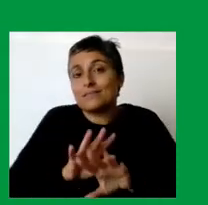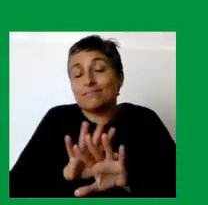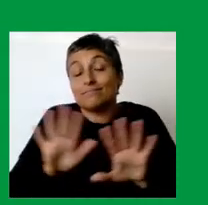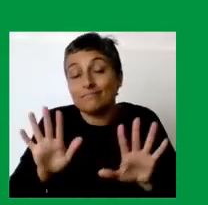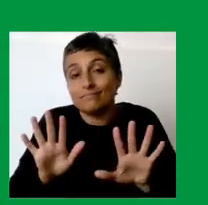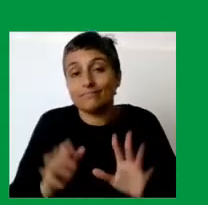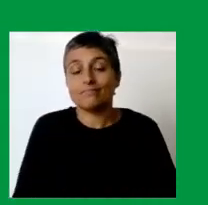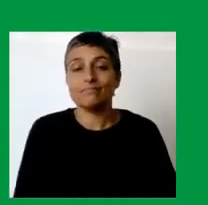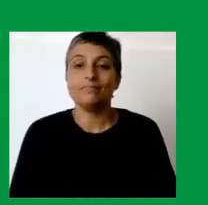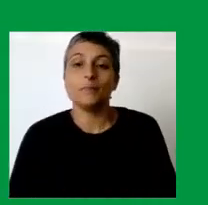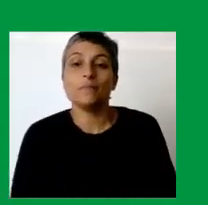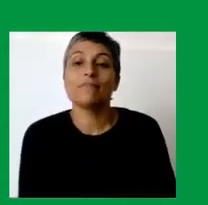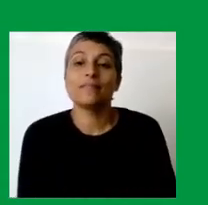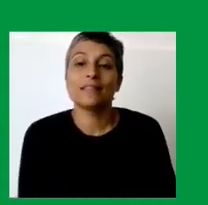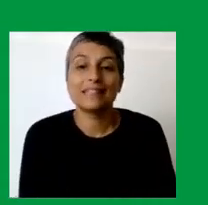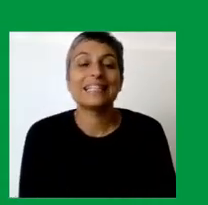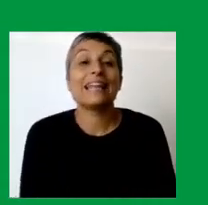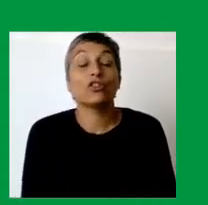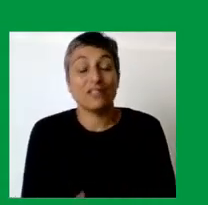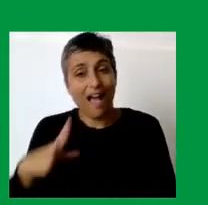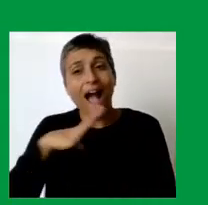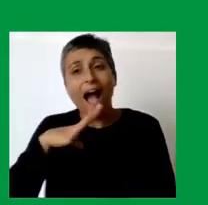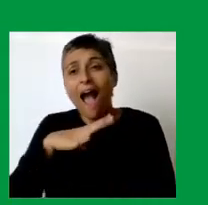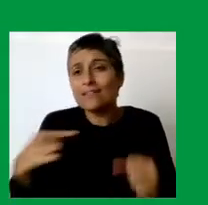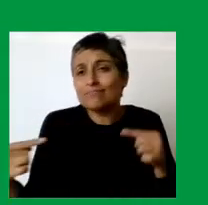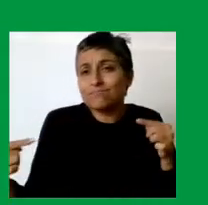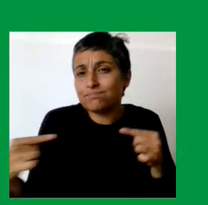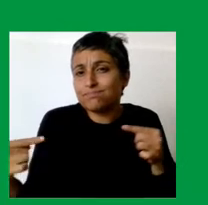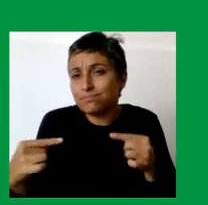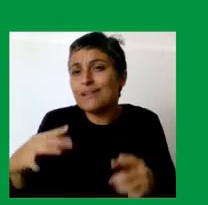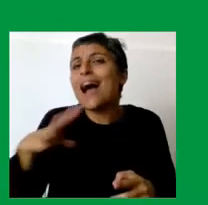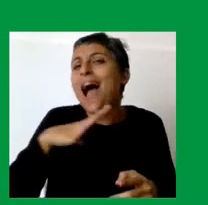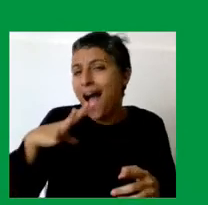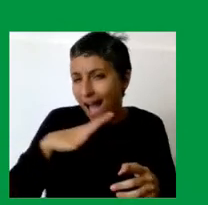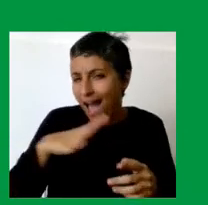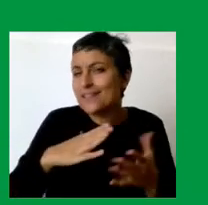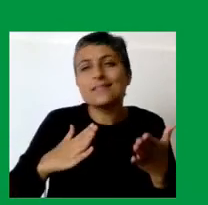matemática. Estas tensiones están todo el tiempo,